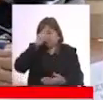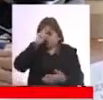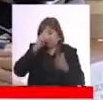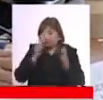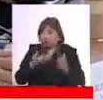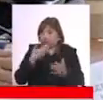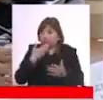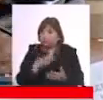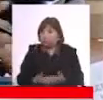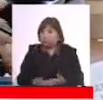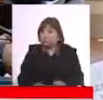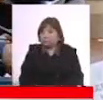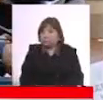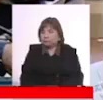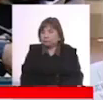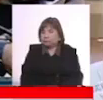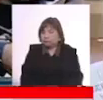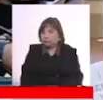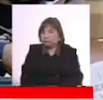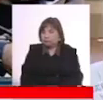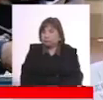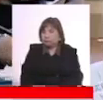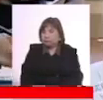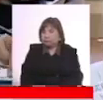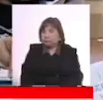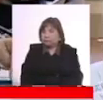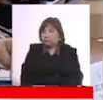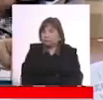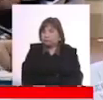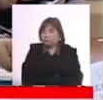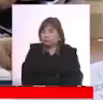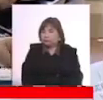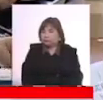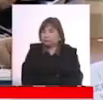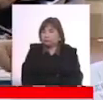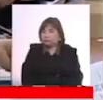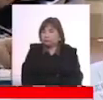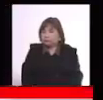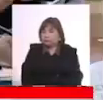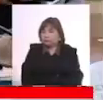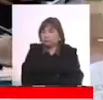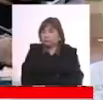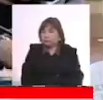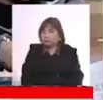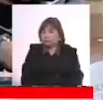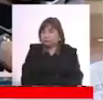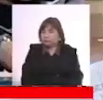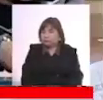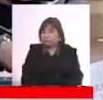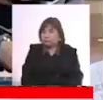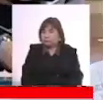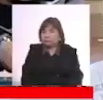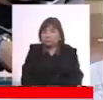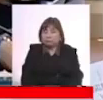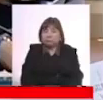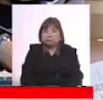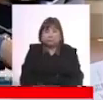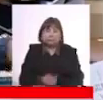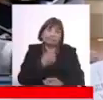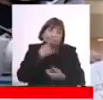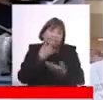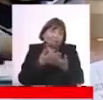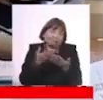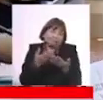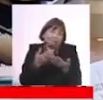peruanos. Muchas gracias. Gracias, ministro. Bueno, estamos en ese derrotero,